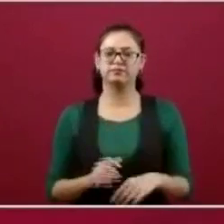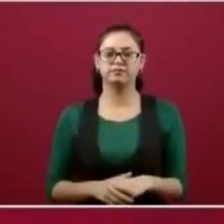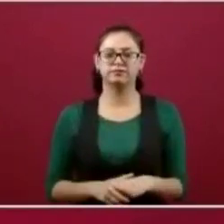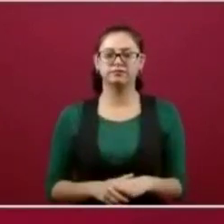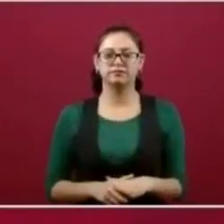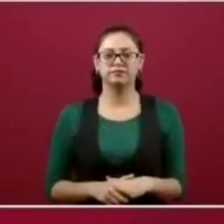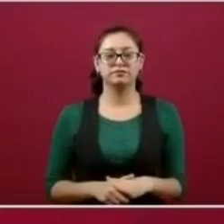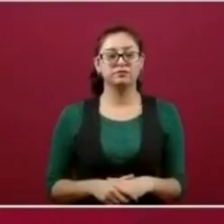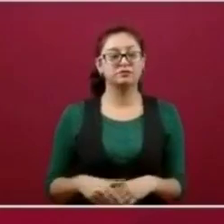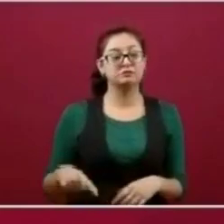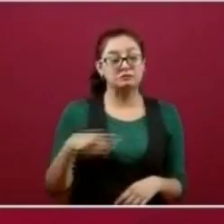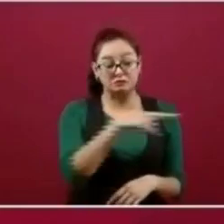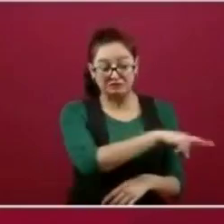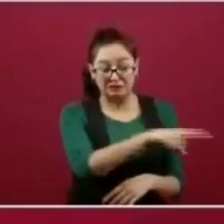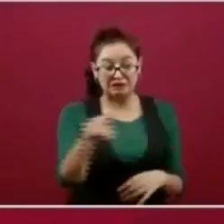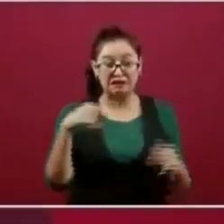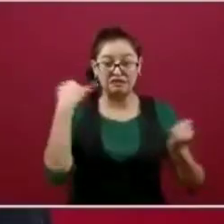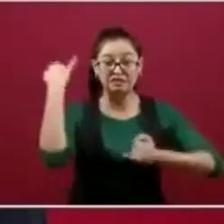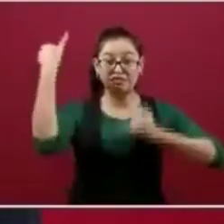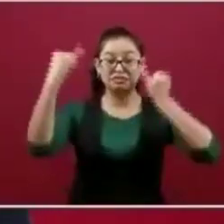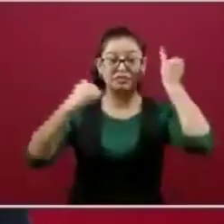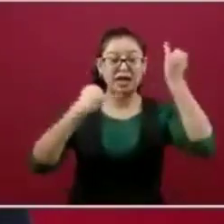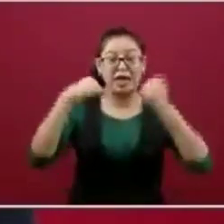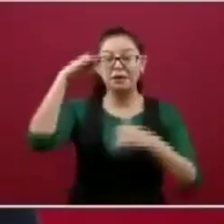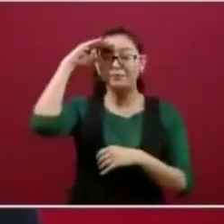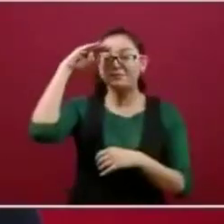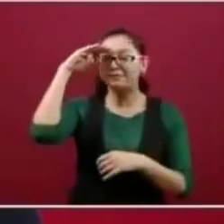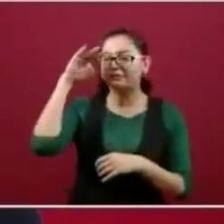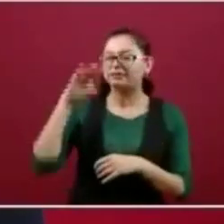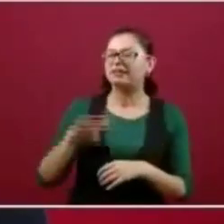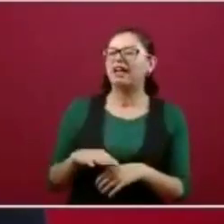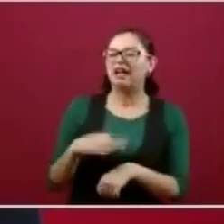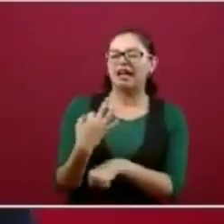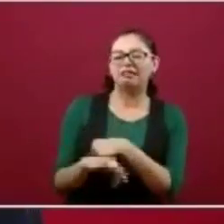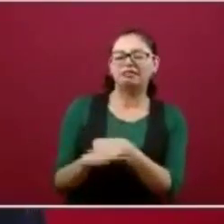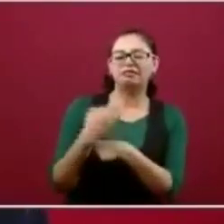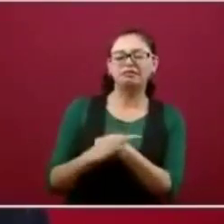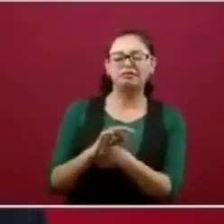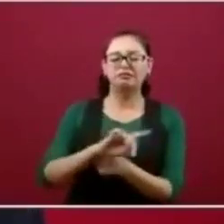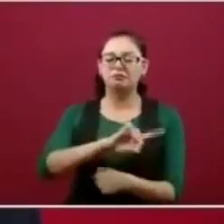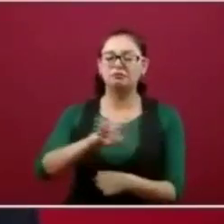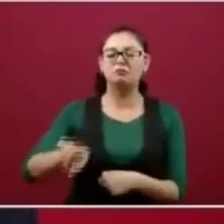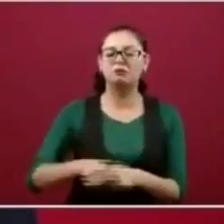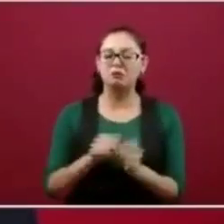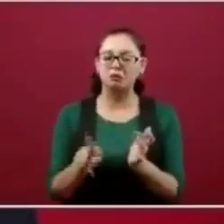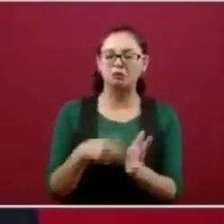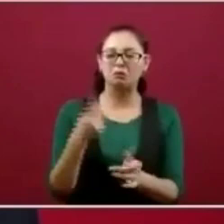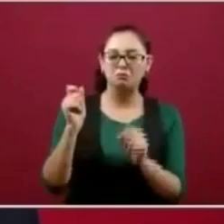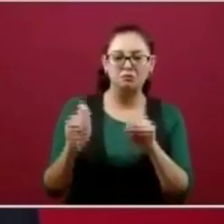Que no estén pensando que va a ser un asunto pasajero, no,